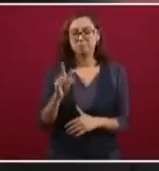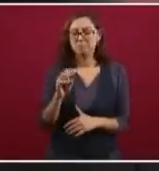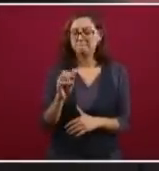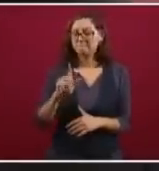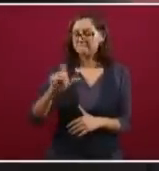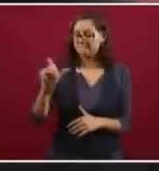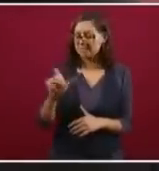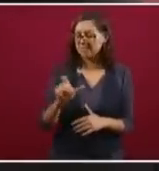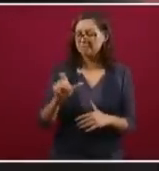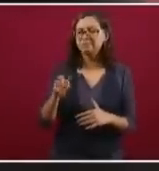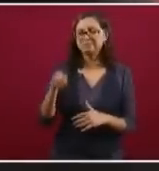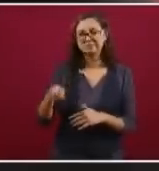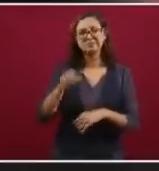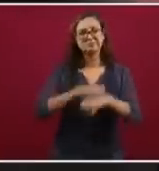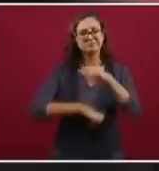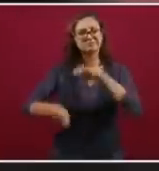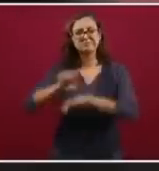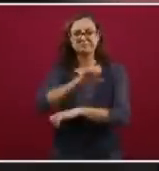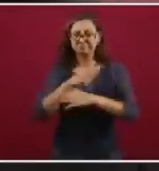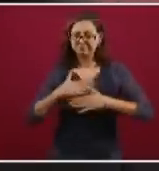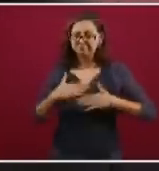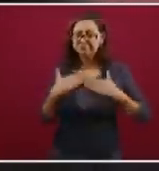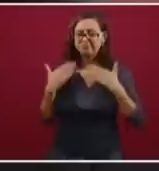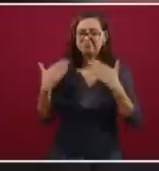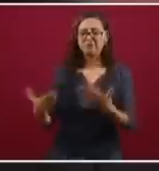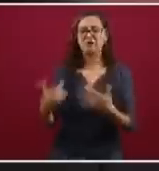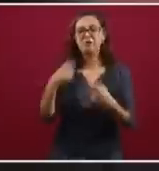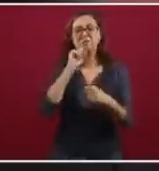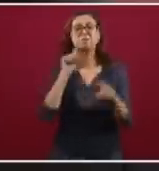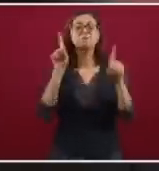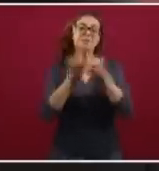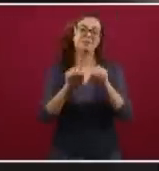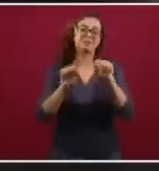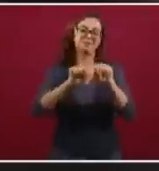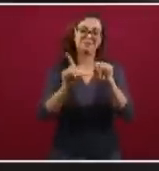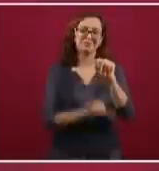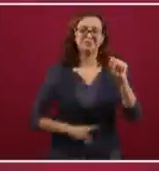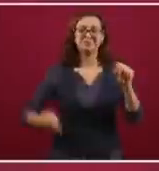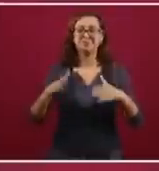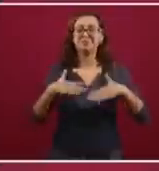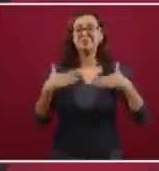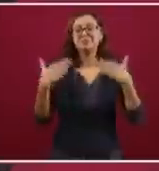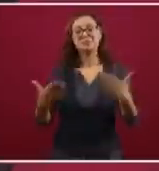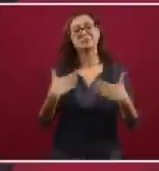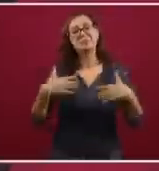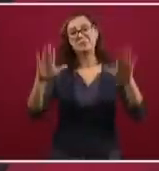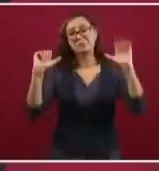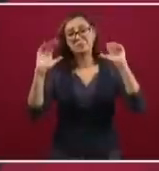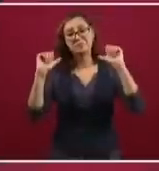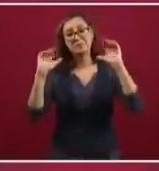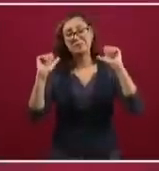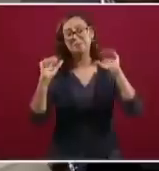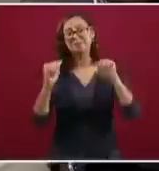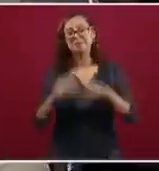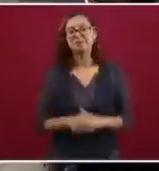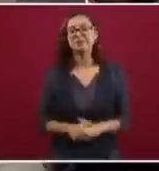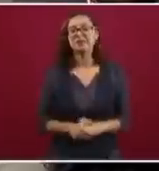Pemex como empresa productiva y hay confianza en el país. Me tengo que ir.